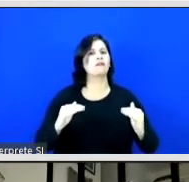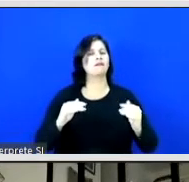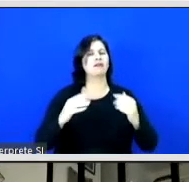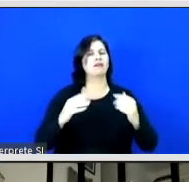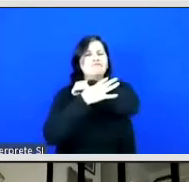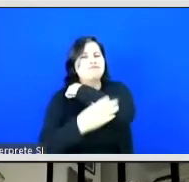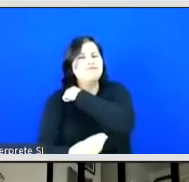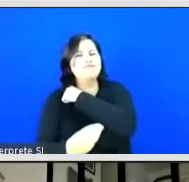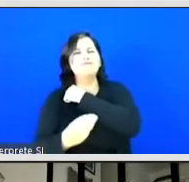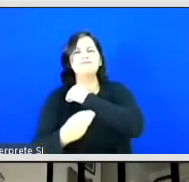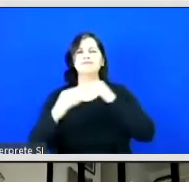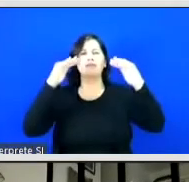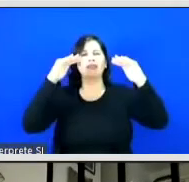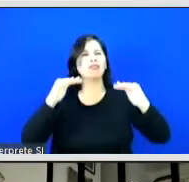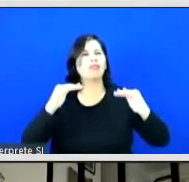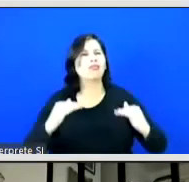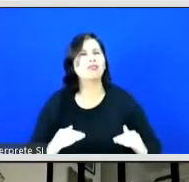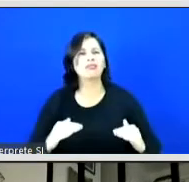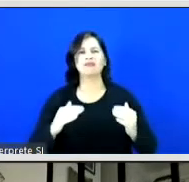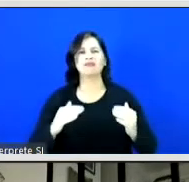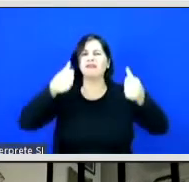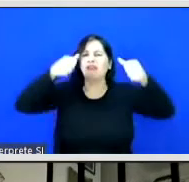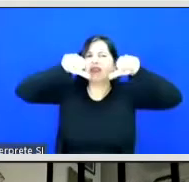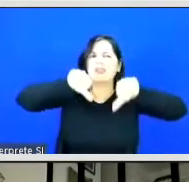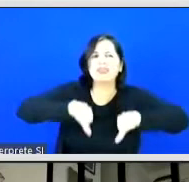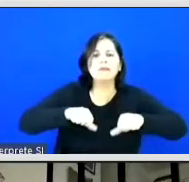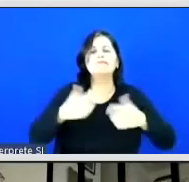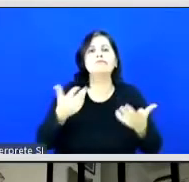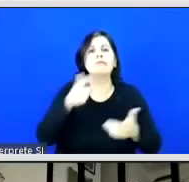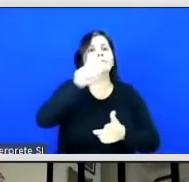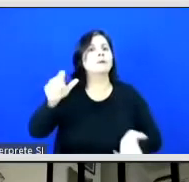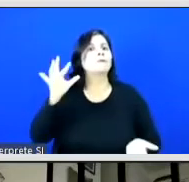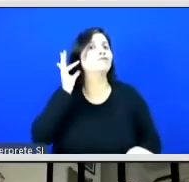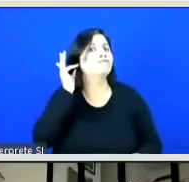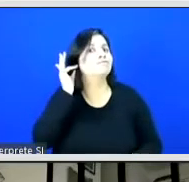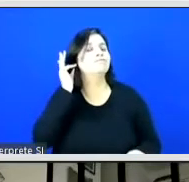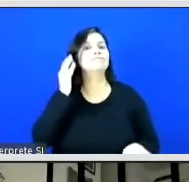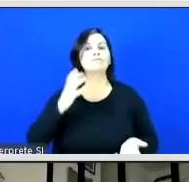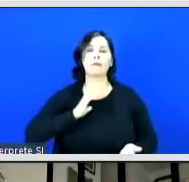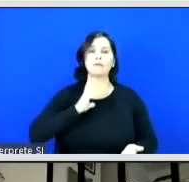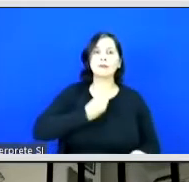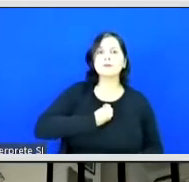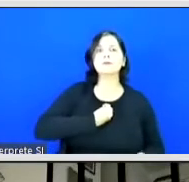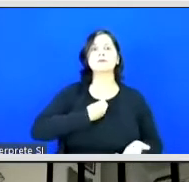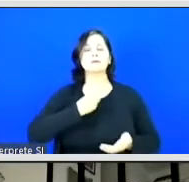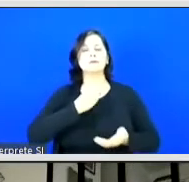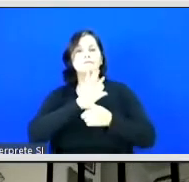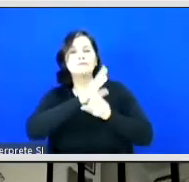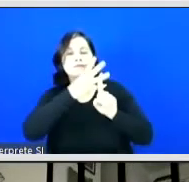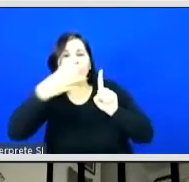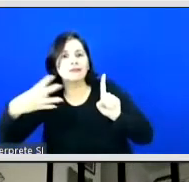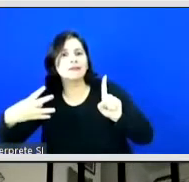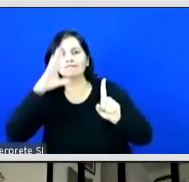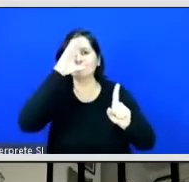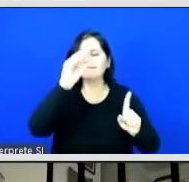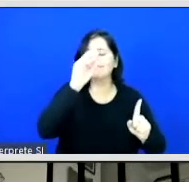más difícil. Los aspectos de género tendrán que incorporarse de manera muy importante